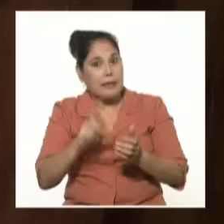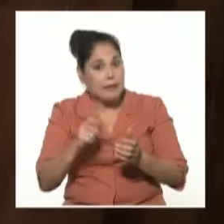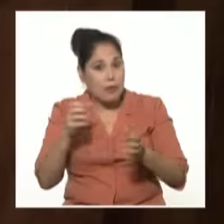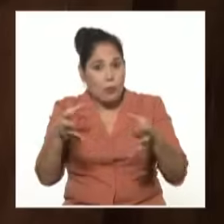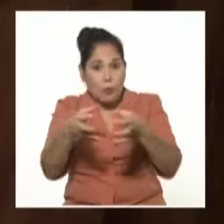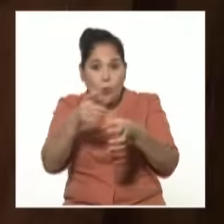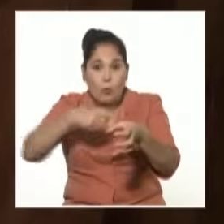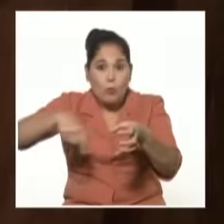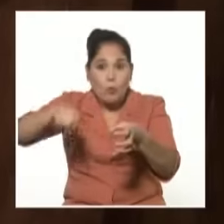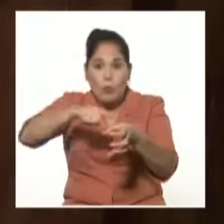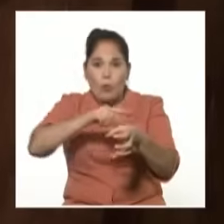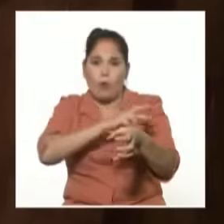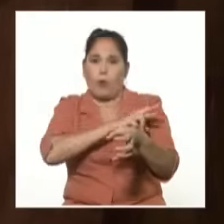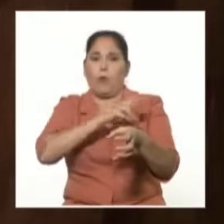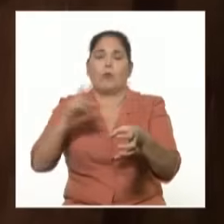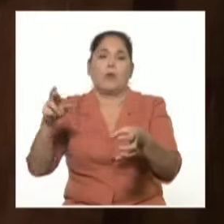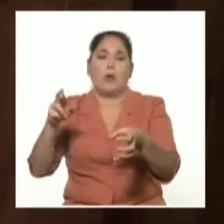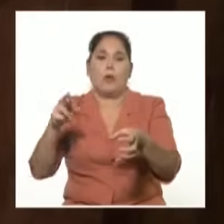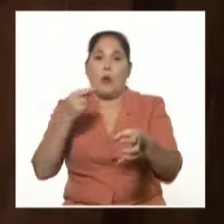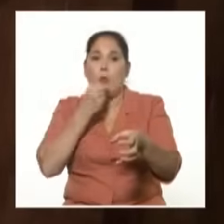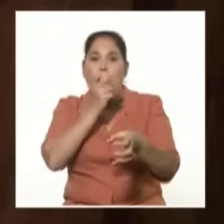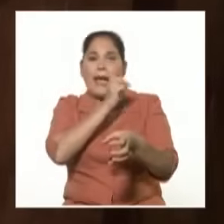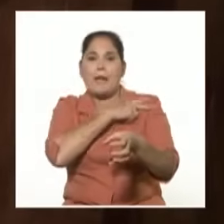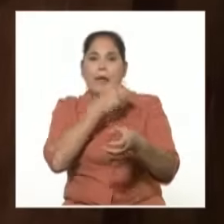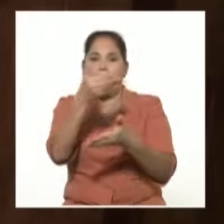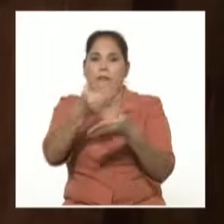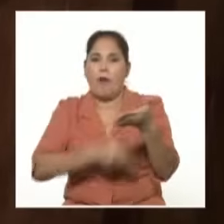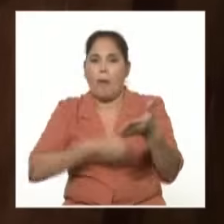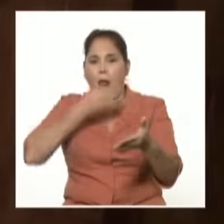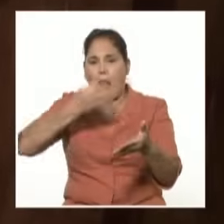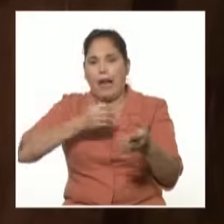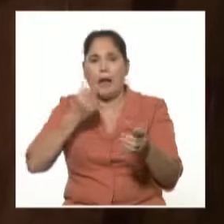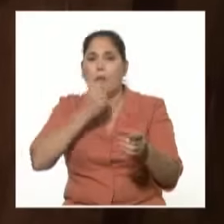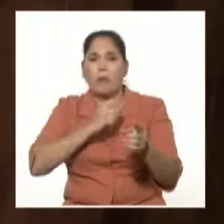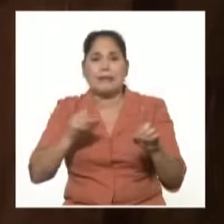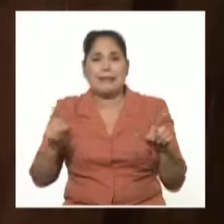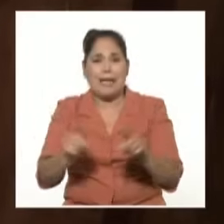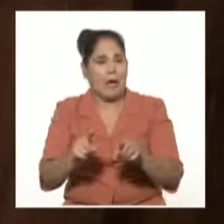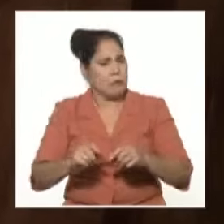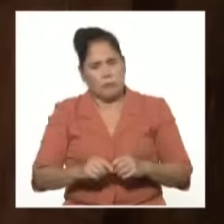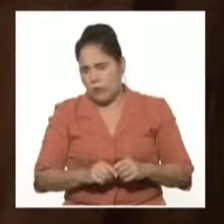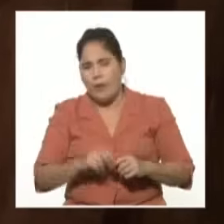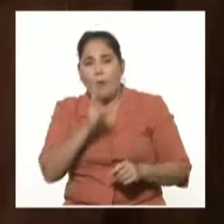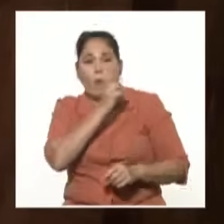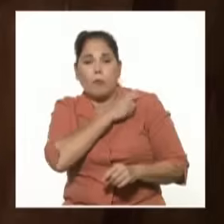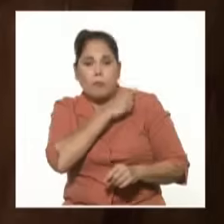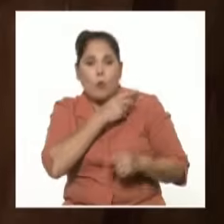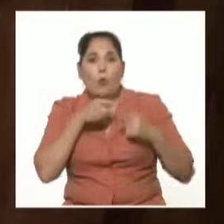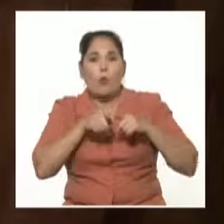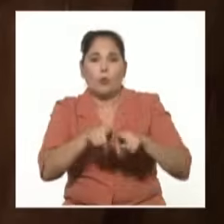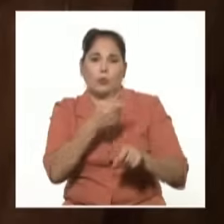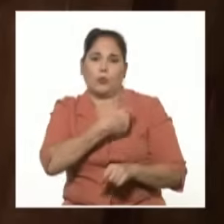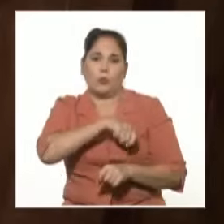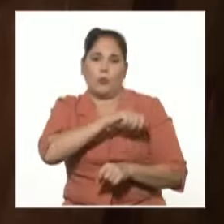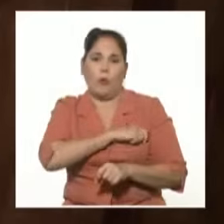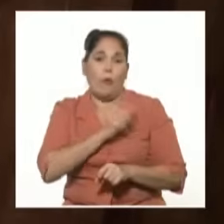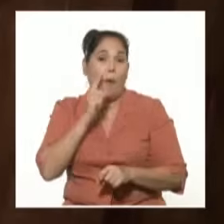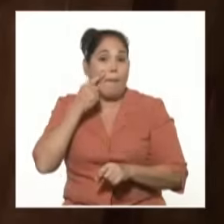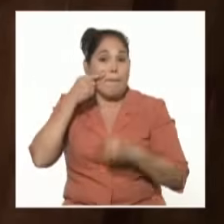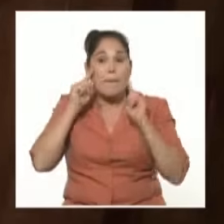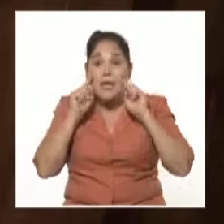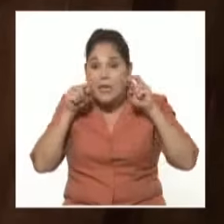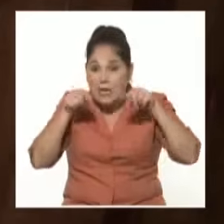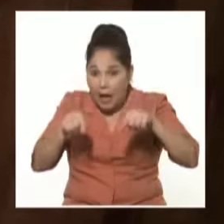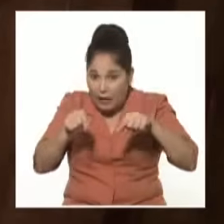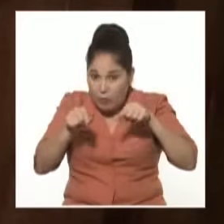masas. No podemos dirigir por informes, tenemos y debemos dirigir con el pueblo, mirando los problemas de frente y